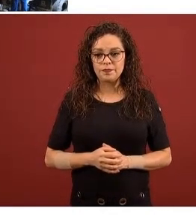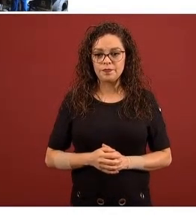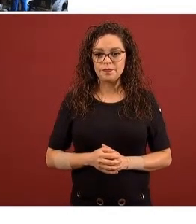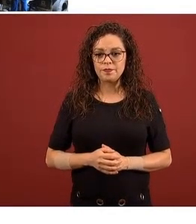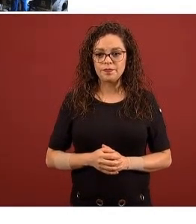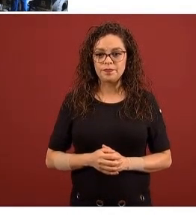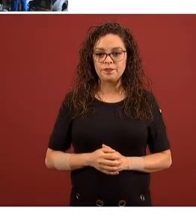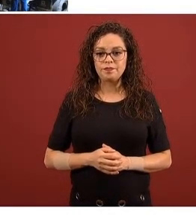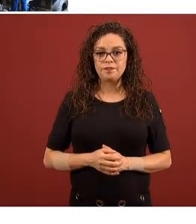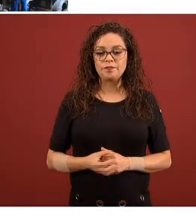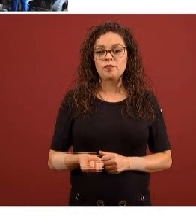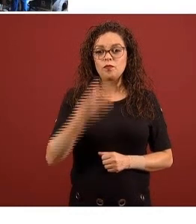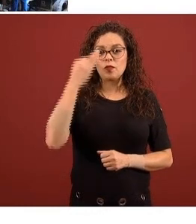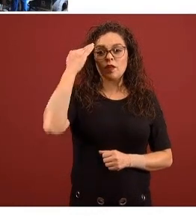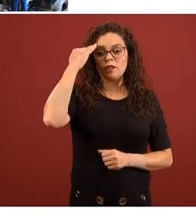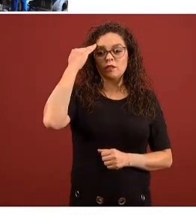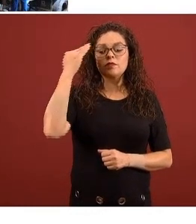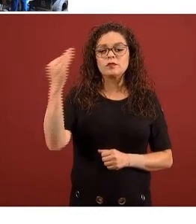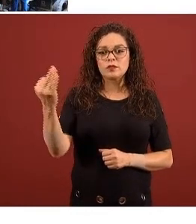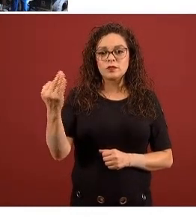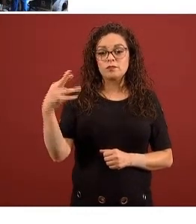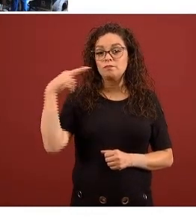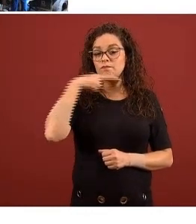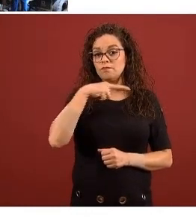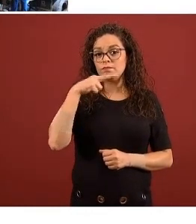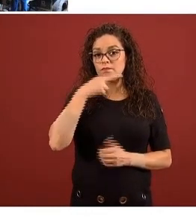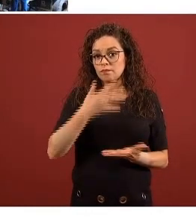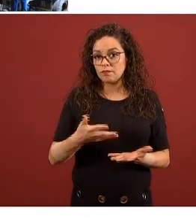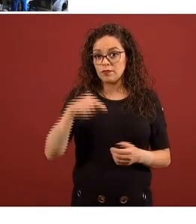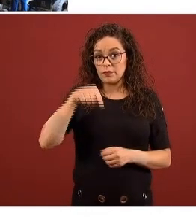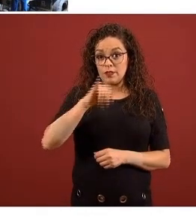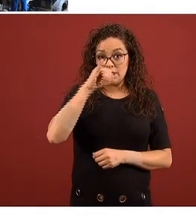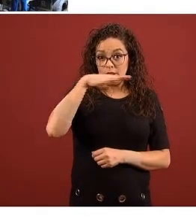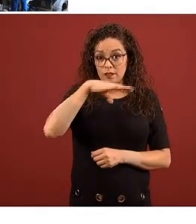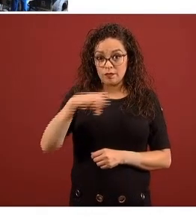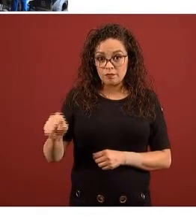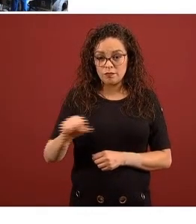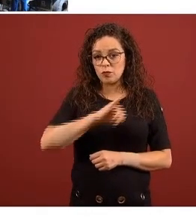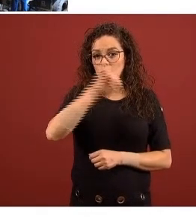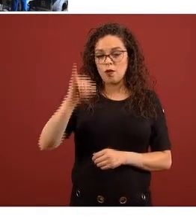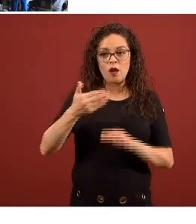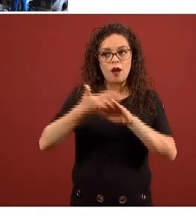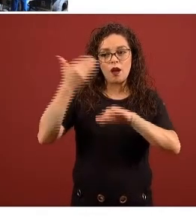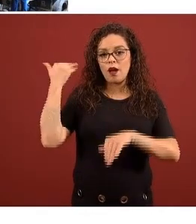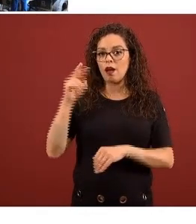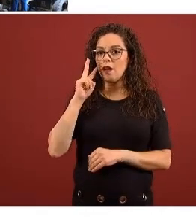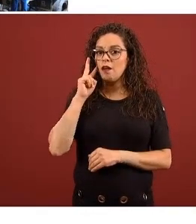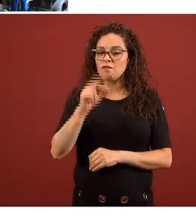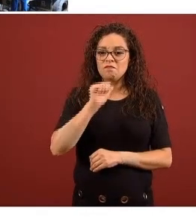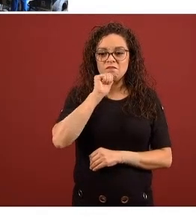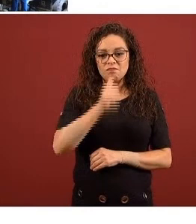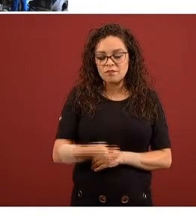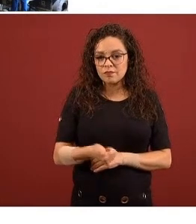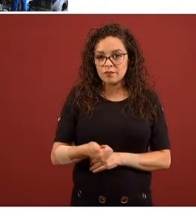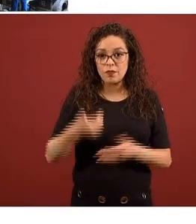en un tiempo histórico que no se había visto en el Instituto Mexicano del Seguro Social, pero que